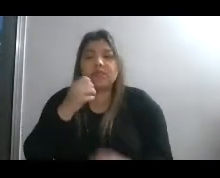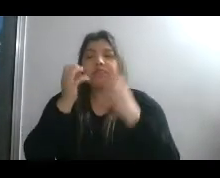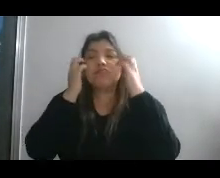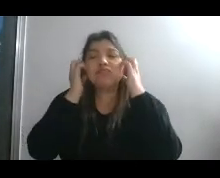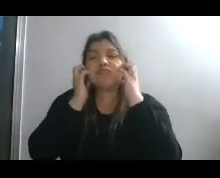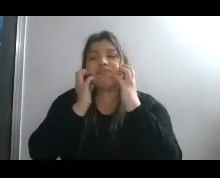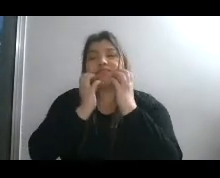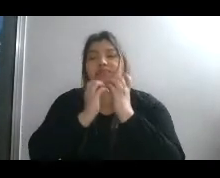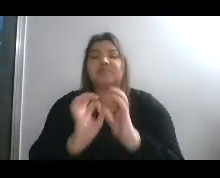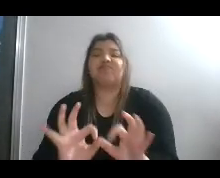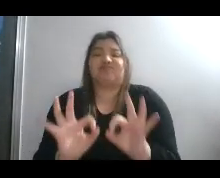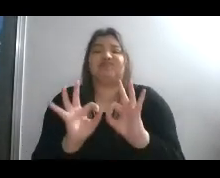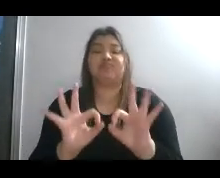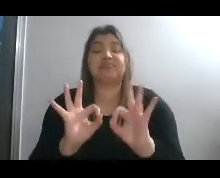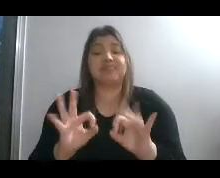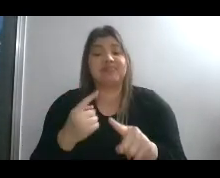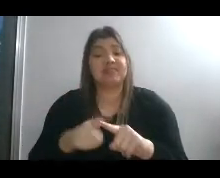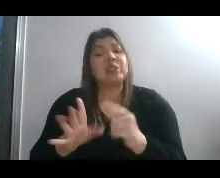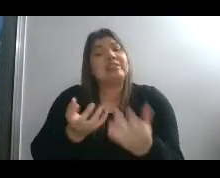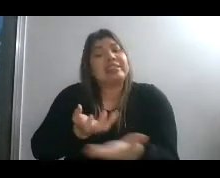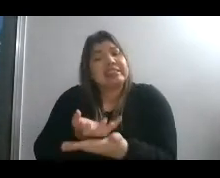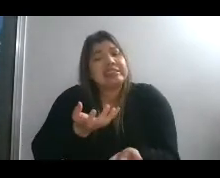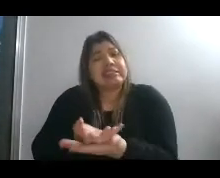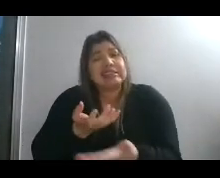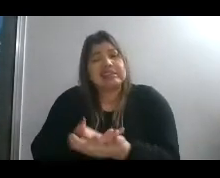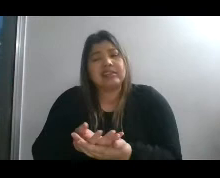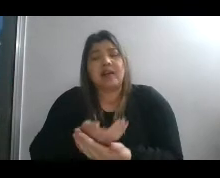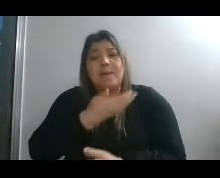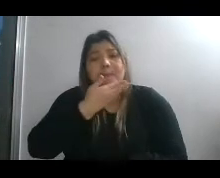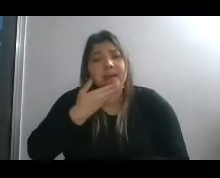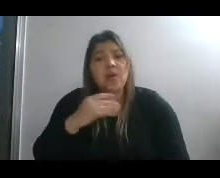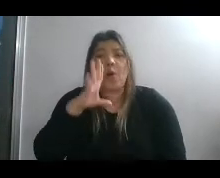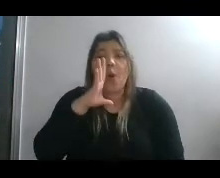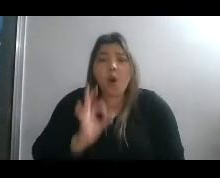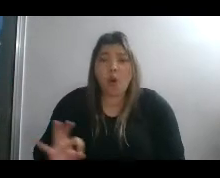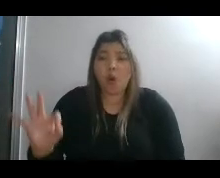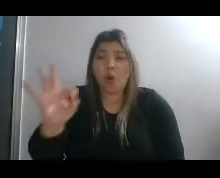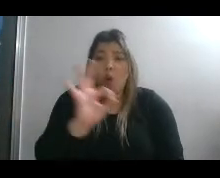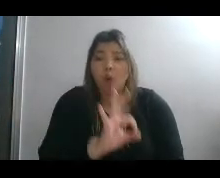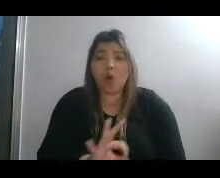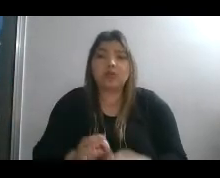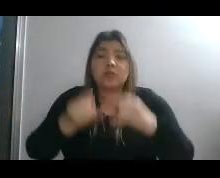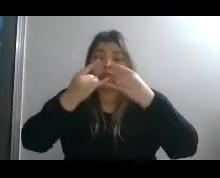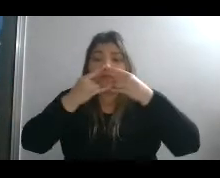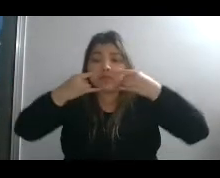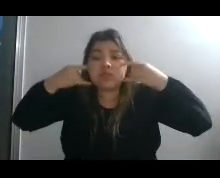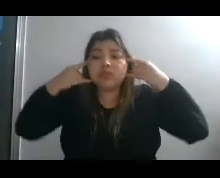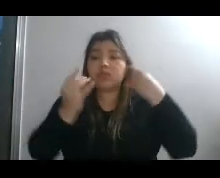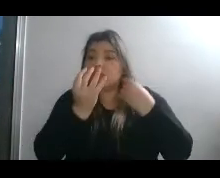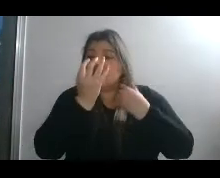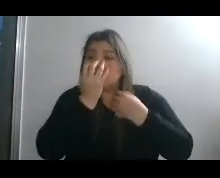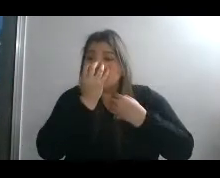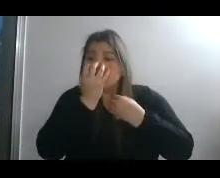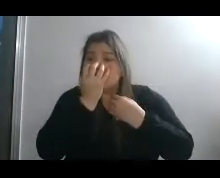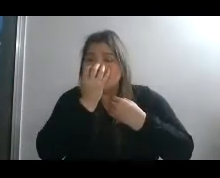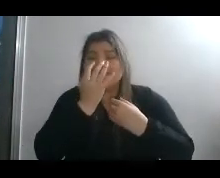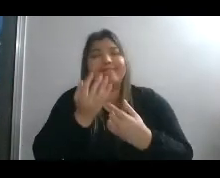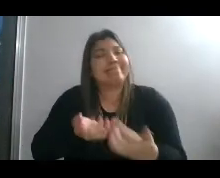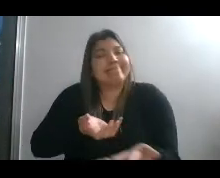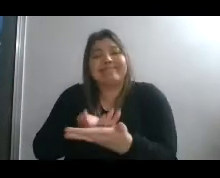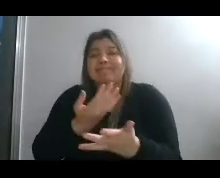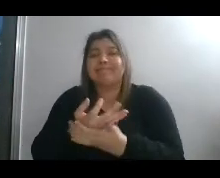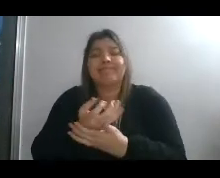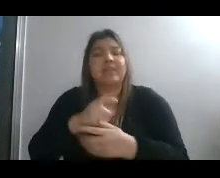pero en estos momentos, si usted va a utilizar por su tarea una mascarilla N95, la barba no se recomienda porque no